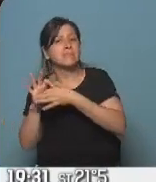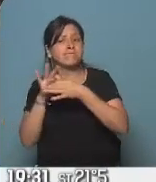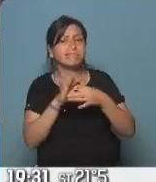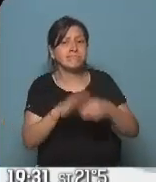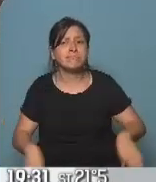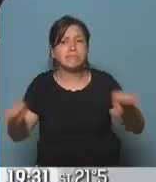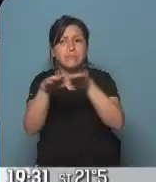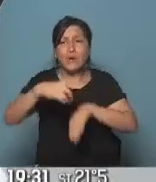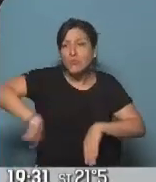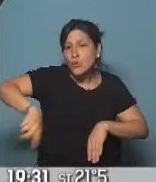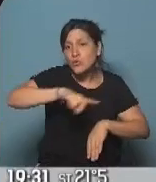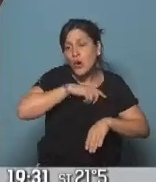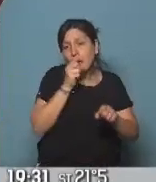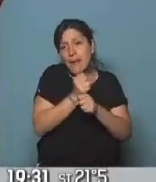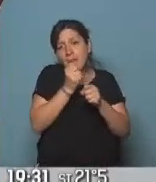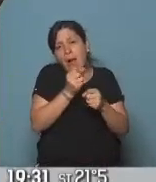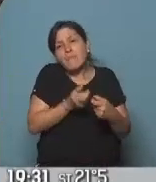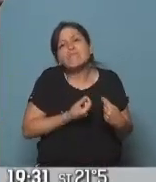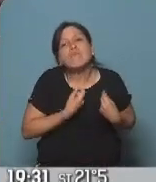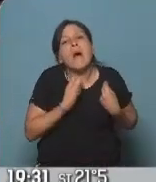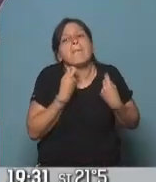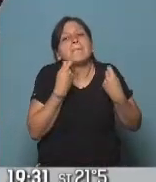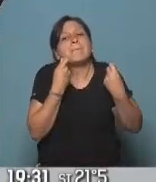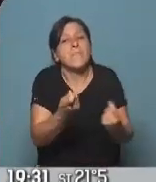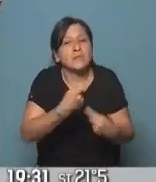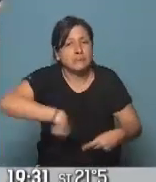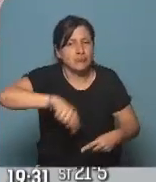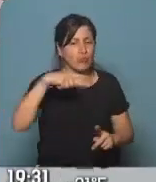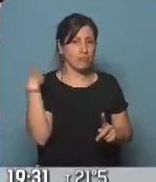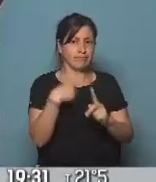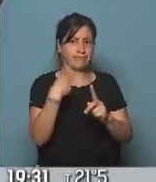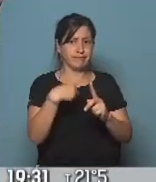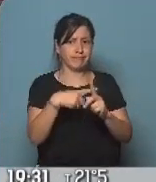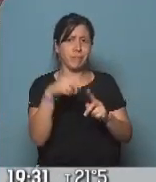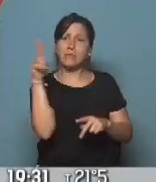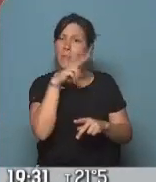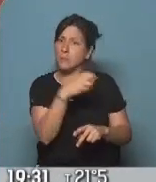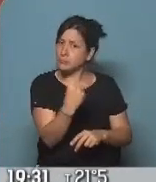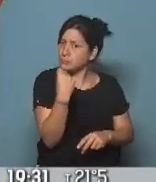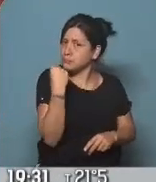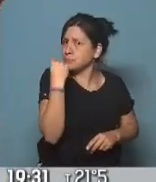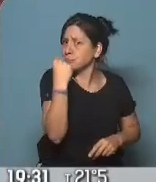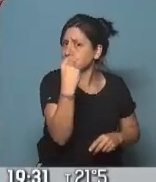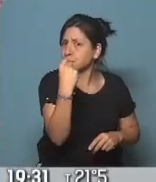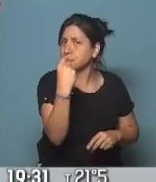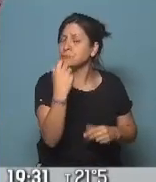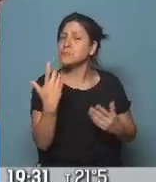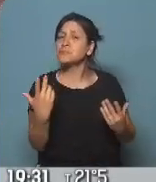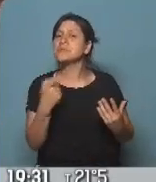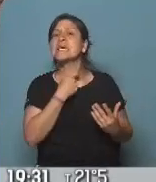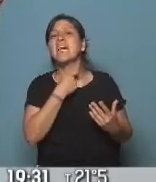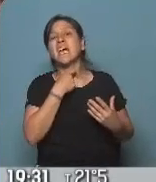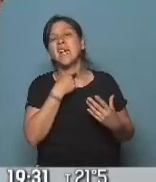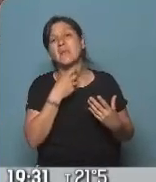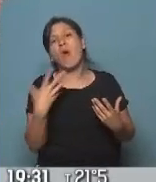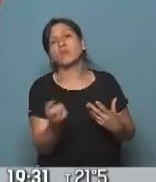hacemos nosotras es un aporte como activistas que somos como feministas que somos para lograr un mundo más